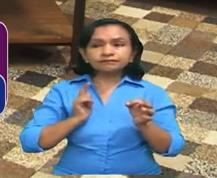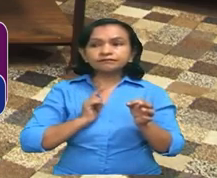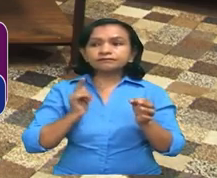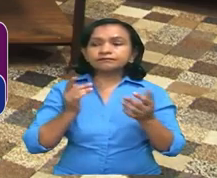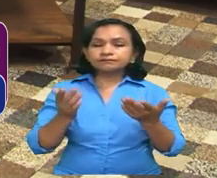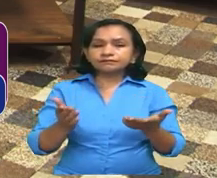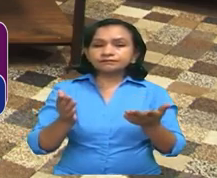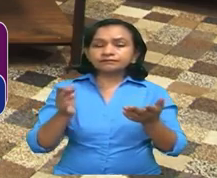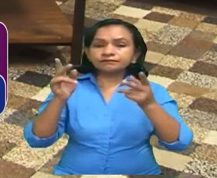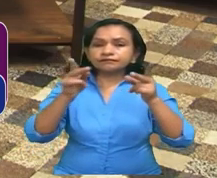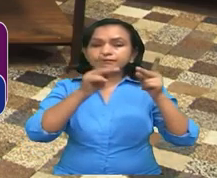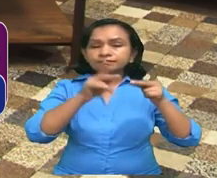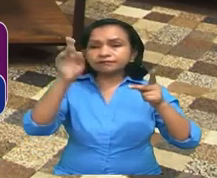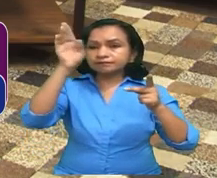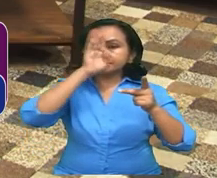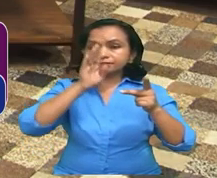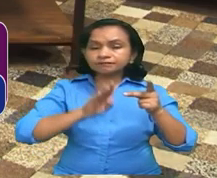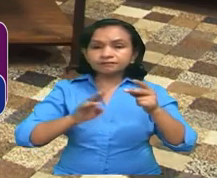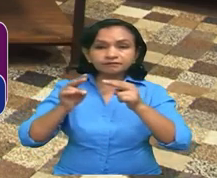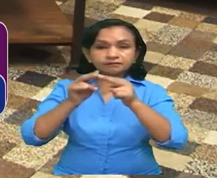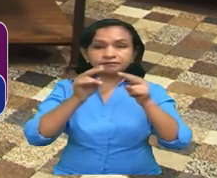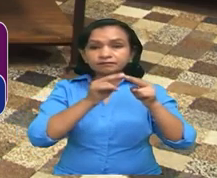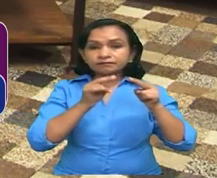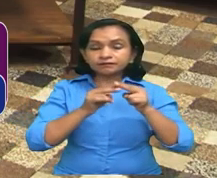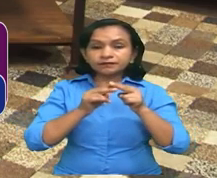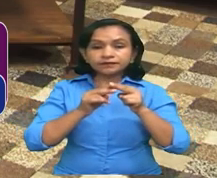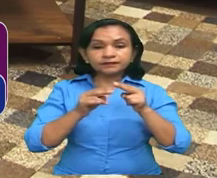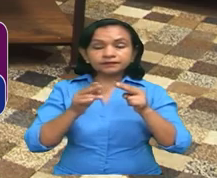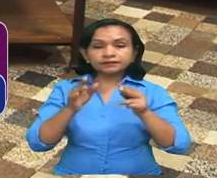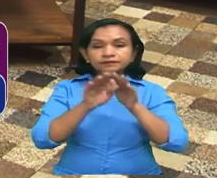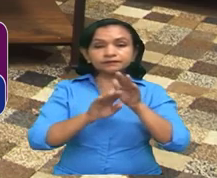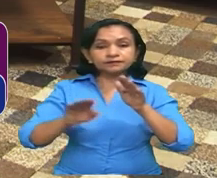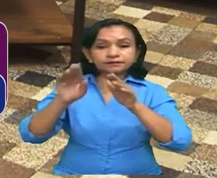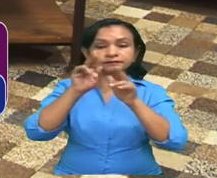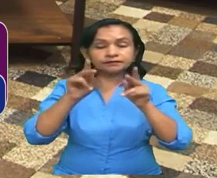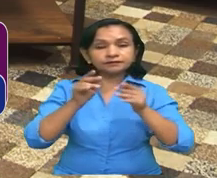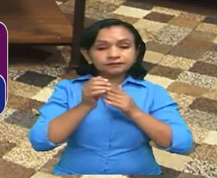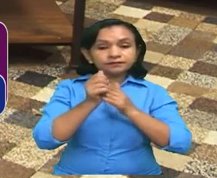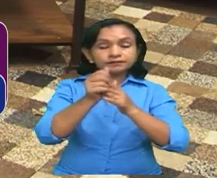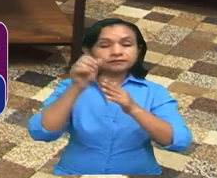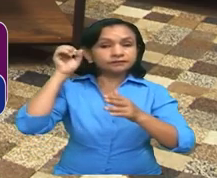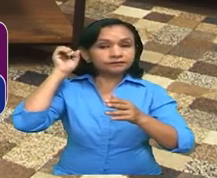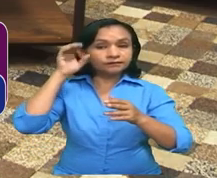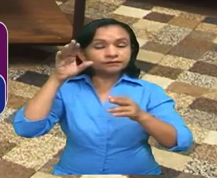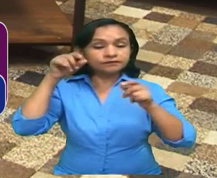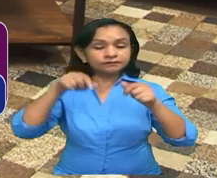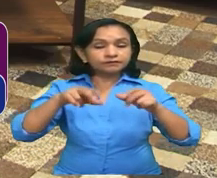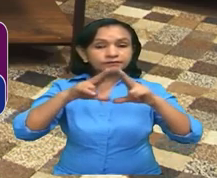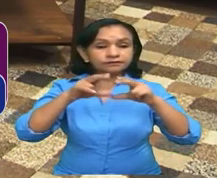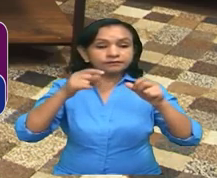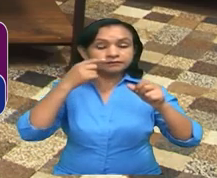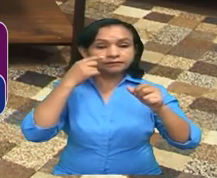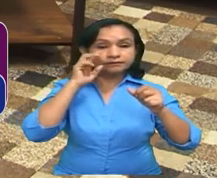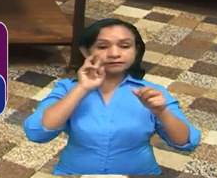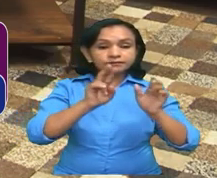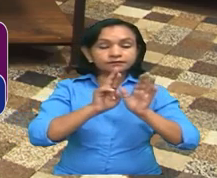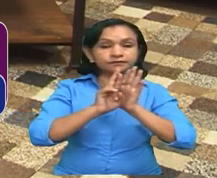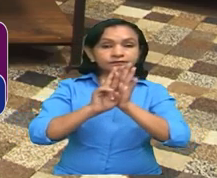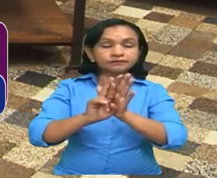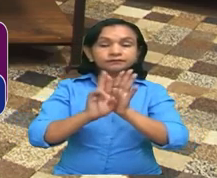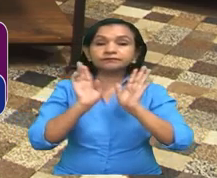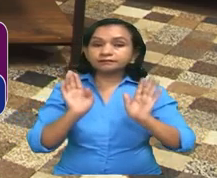empresarios la participación. De hecho, algunos, pues, como te mencionabas, es la primera vez que participan y por curiosidad se acercaron a la feria, pero